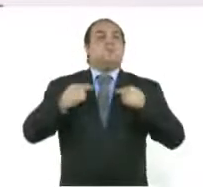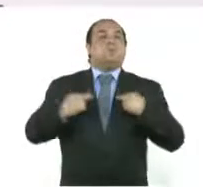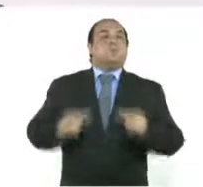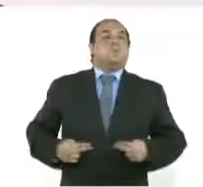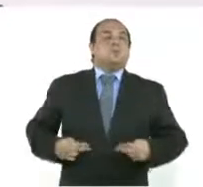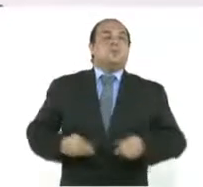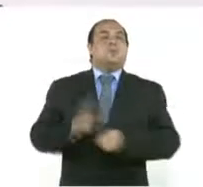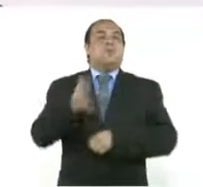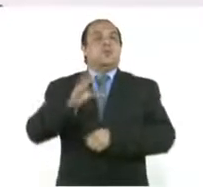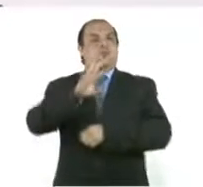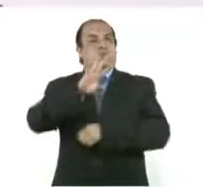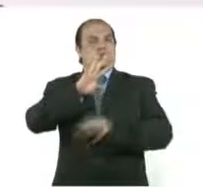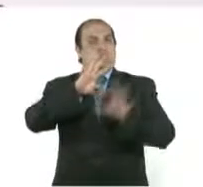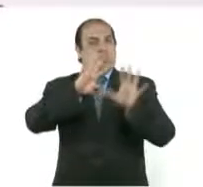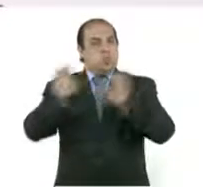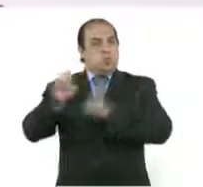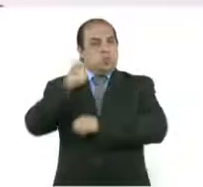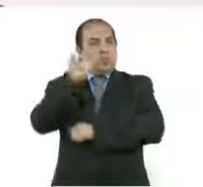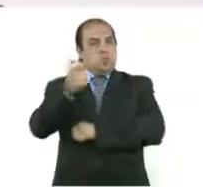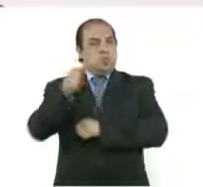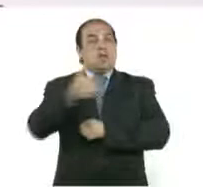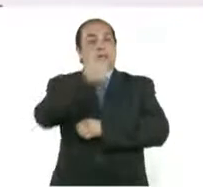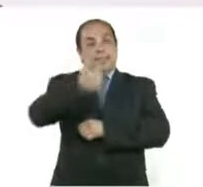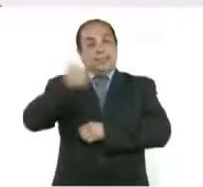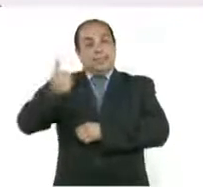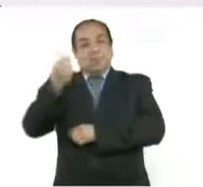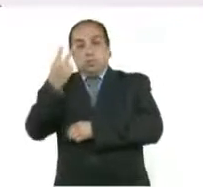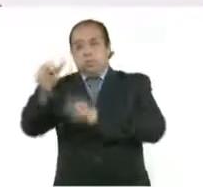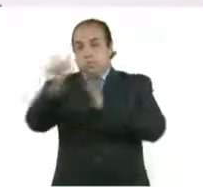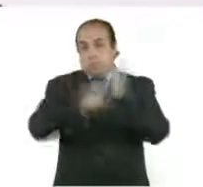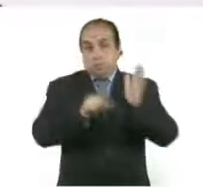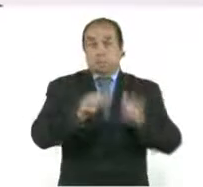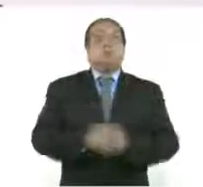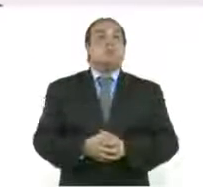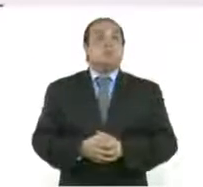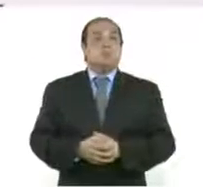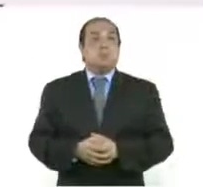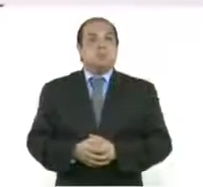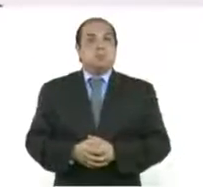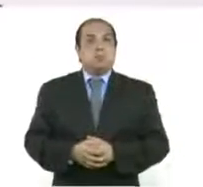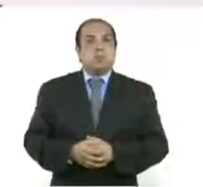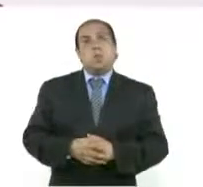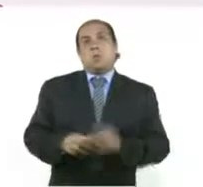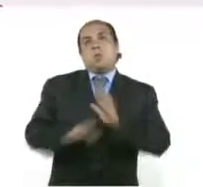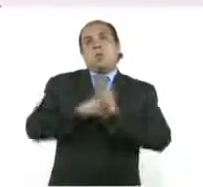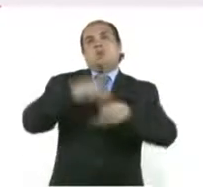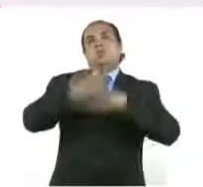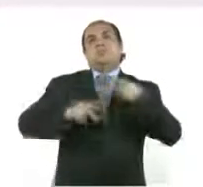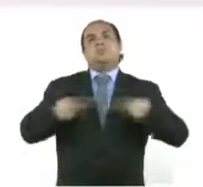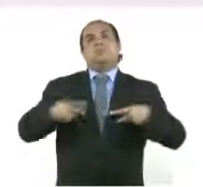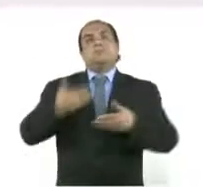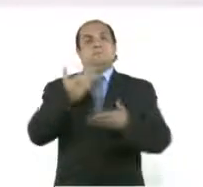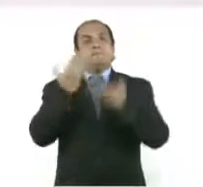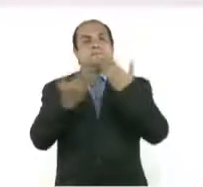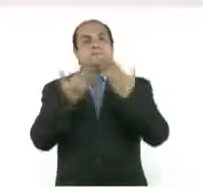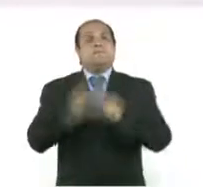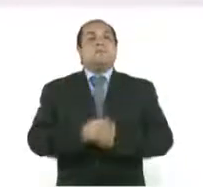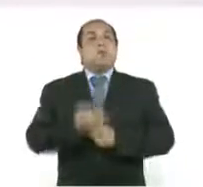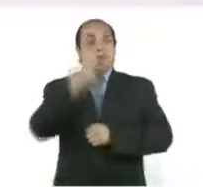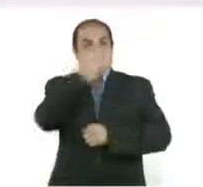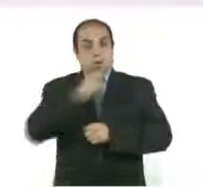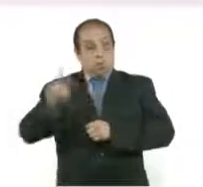de 900 pesos bimestrales. De esta manera, todos los que estudian en escuela pública son